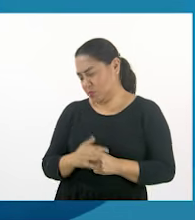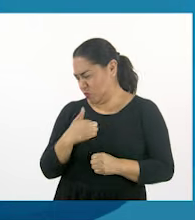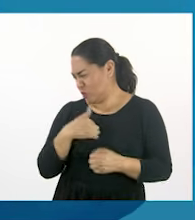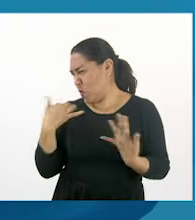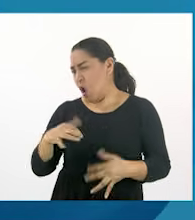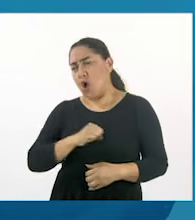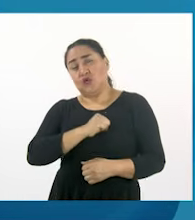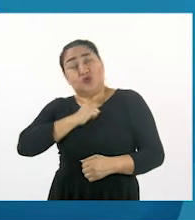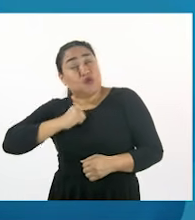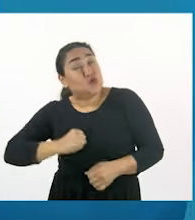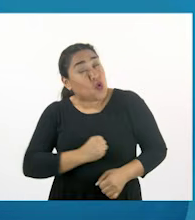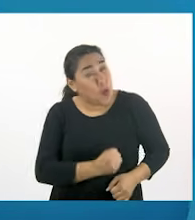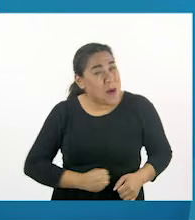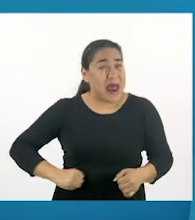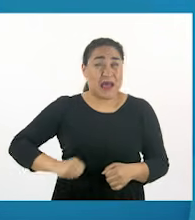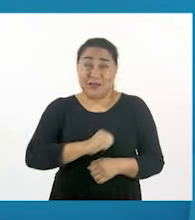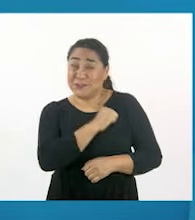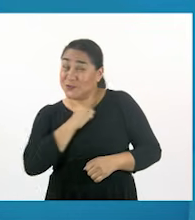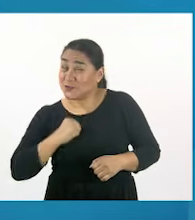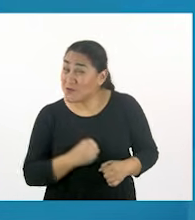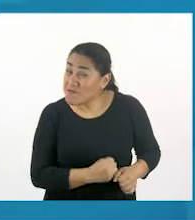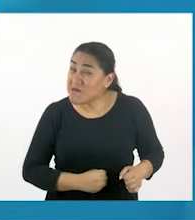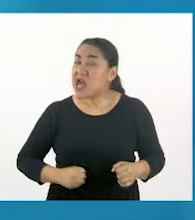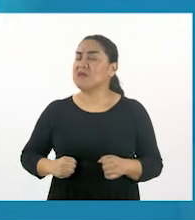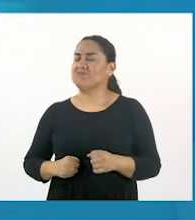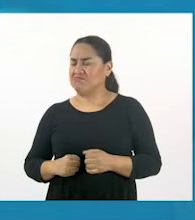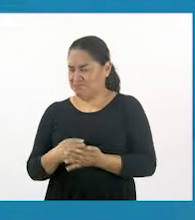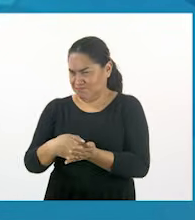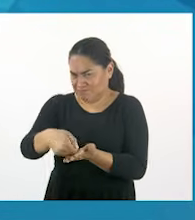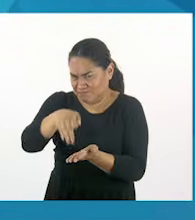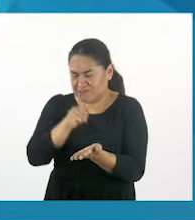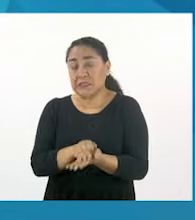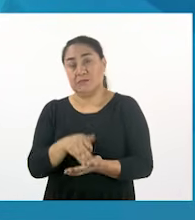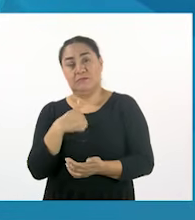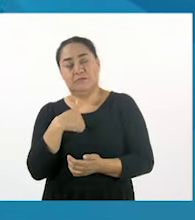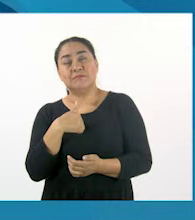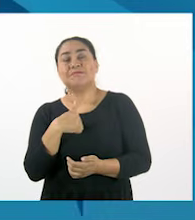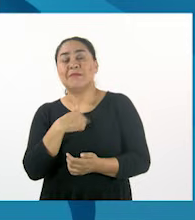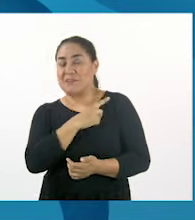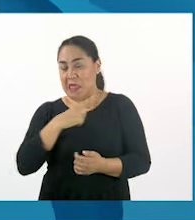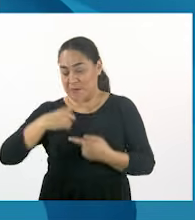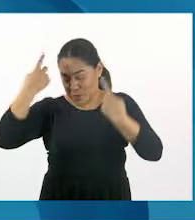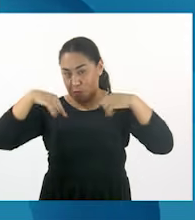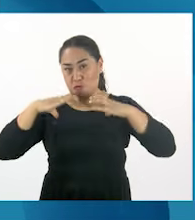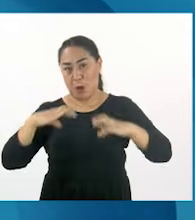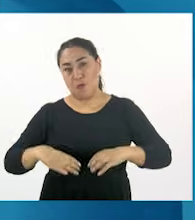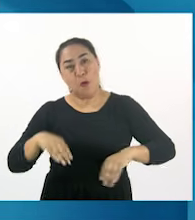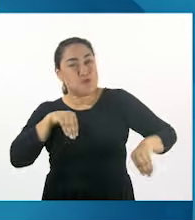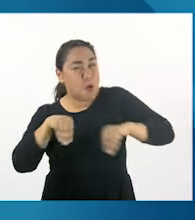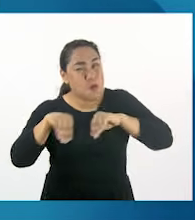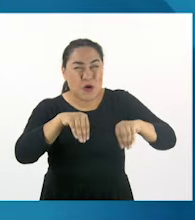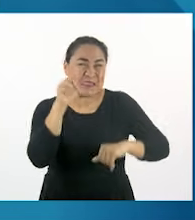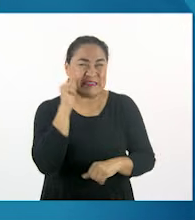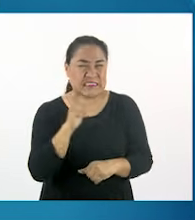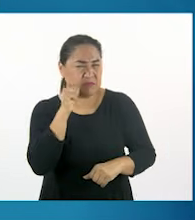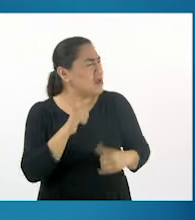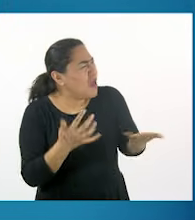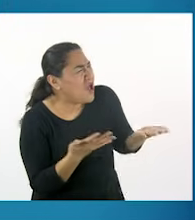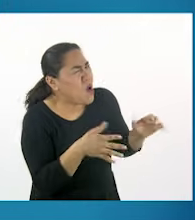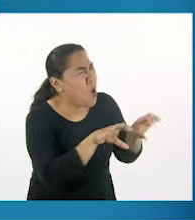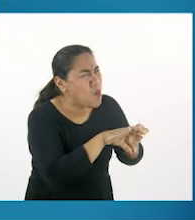superhéroe, mi secreto es estar moviendo siempre el esqueleto. ¿Cómo es eso?